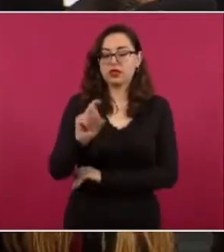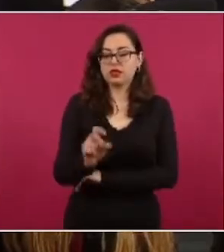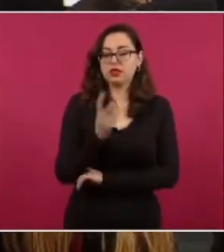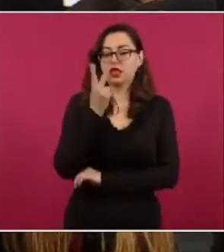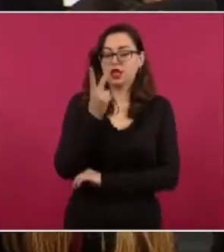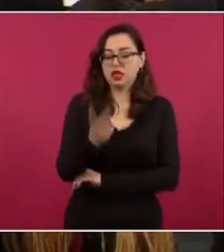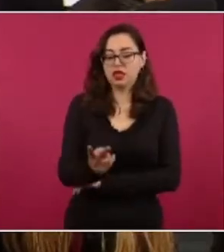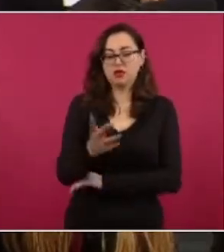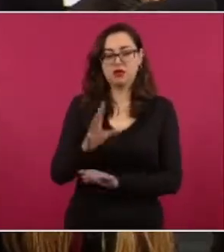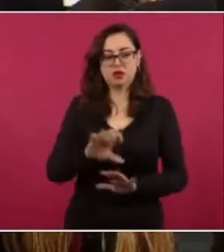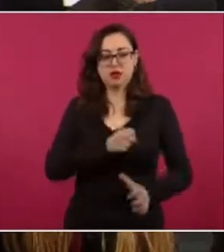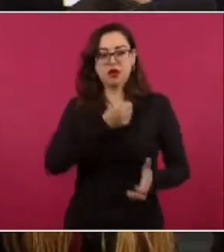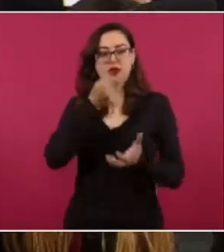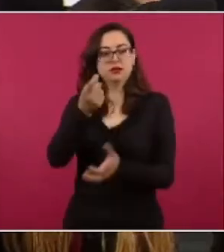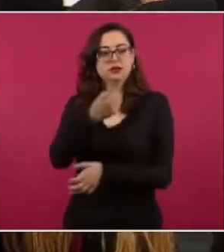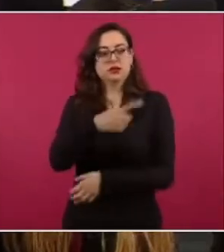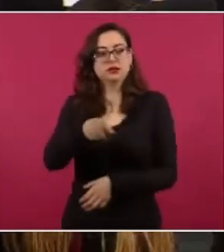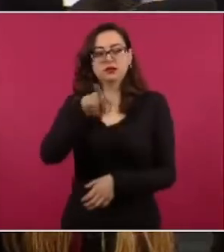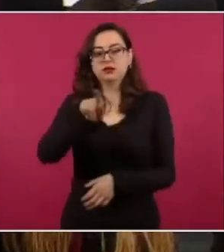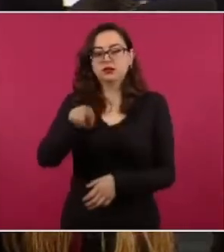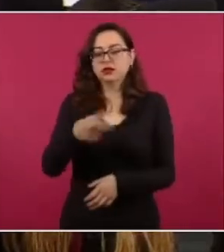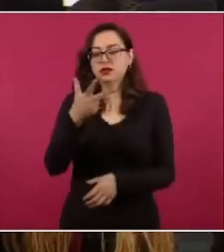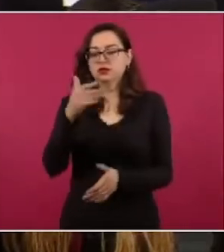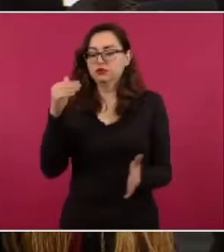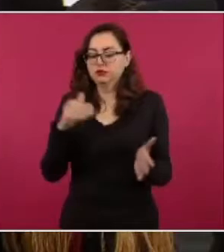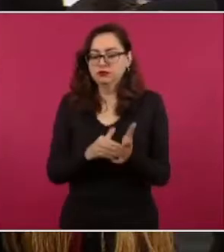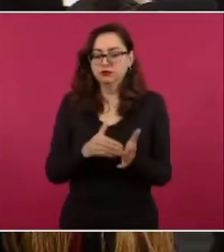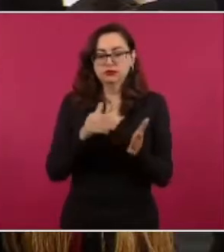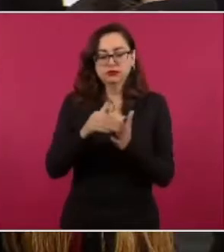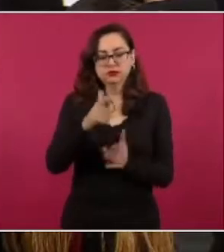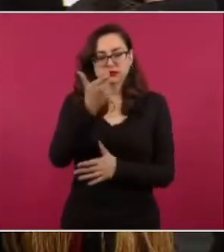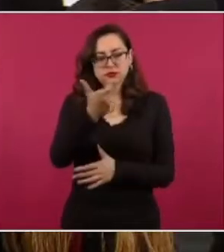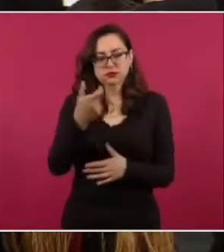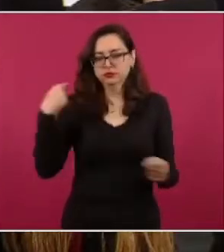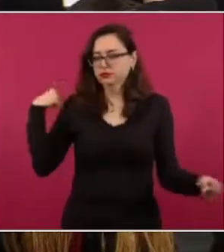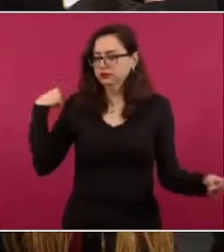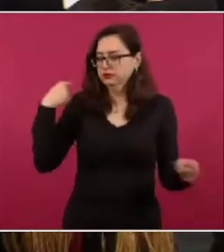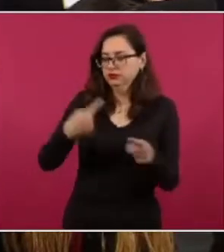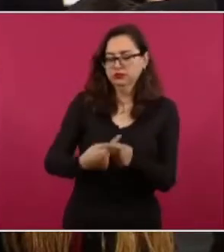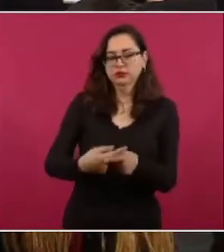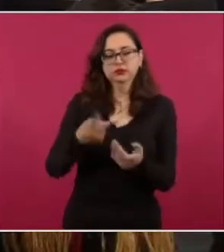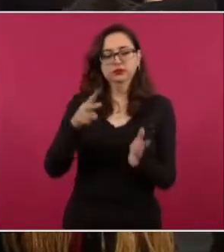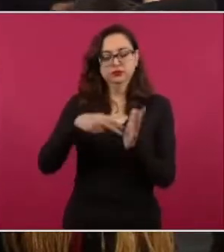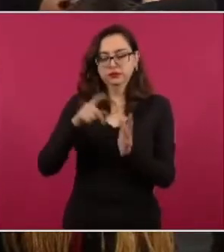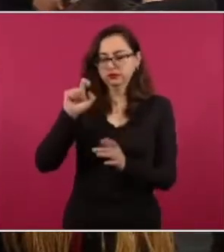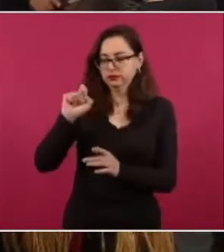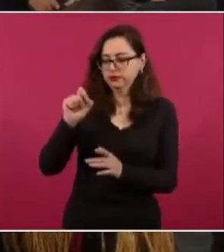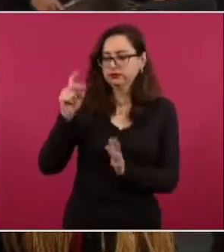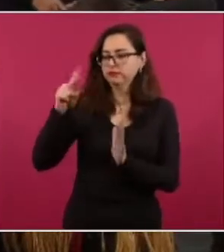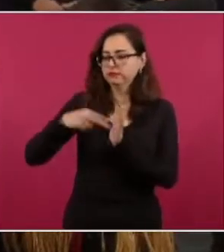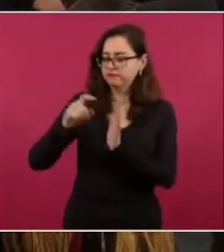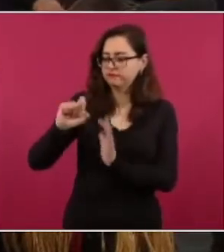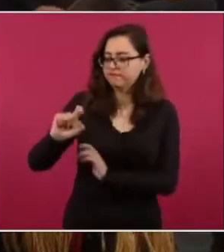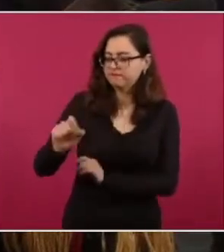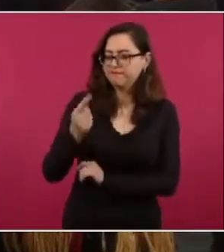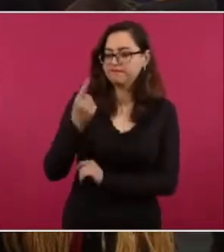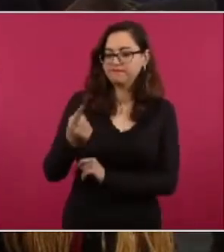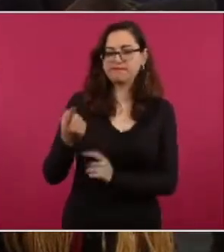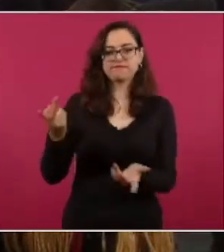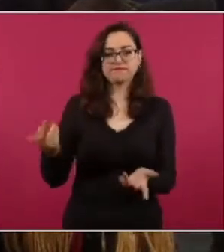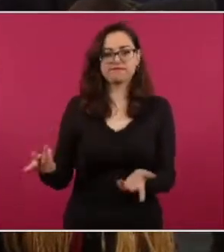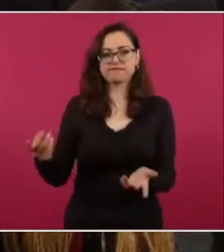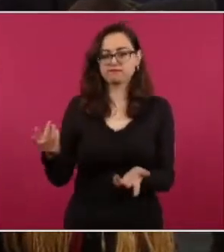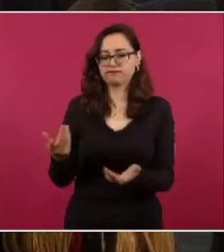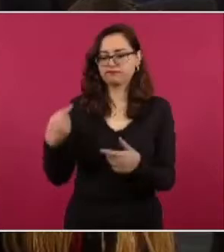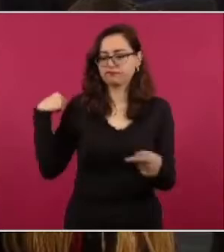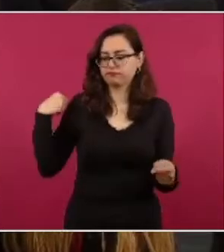178.5 millones de pesos desde el 2020, 25 de ellos en 2021, luego de 3 años sin recibir